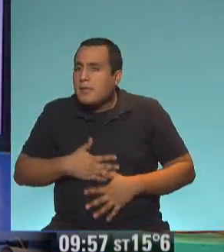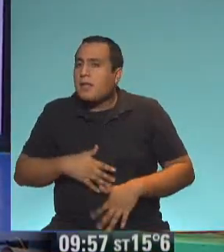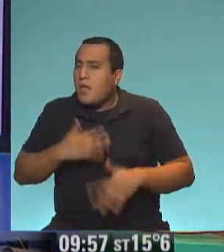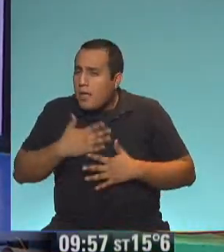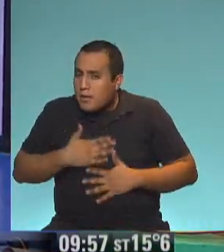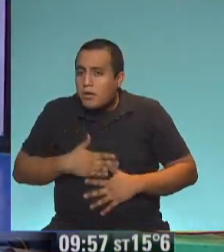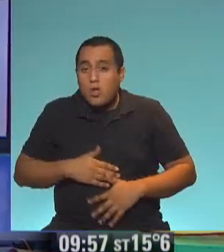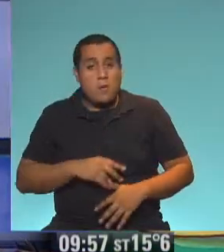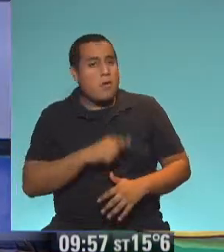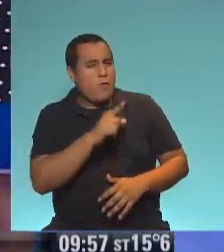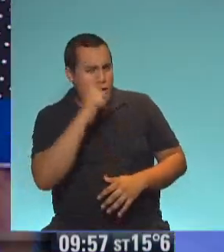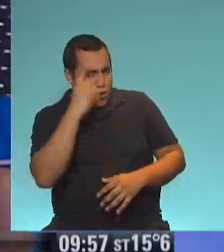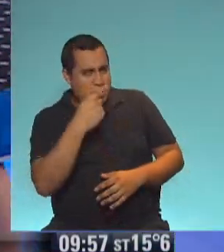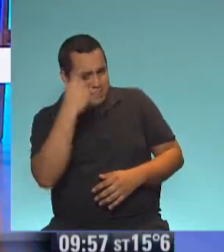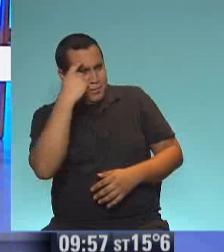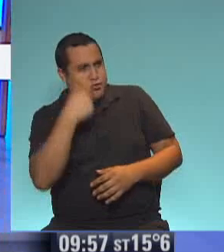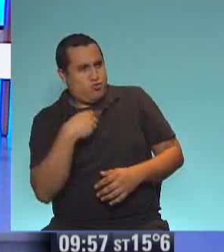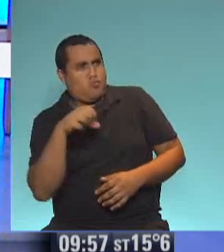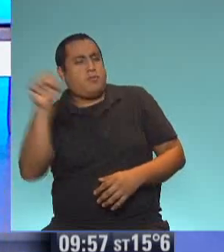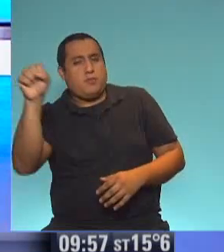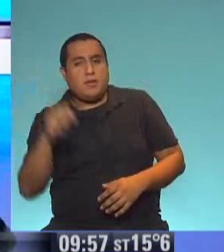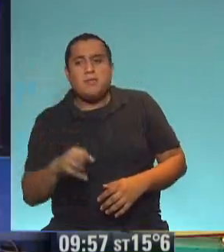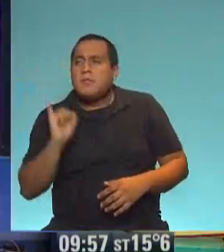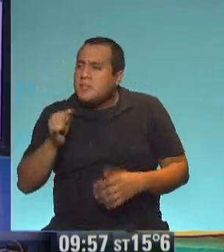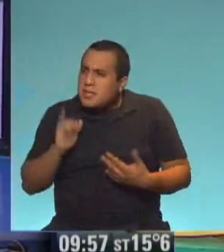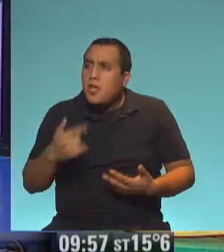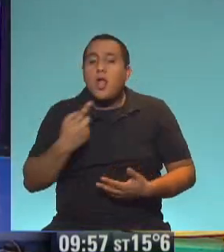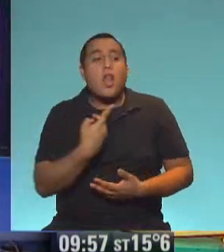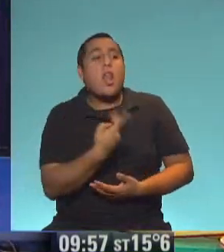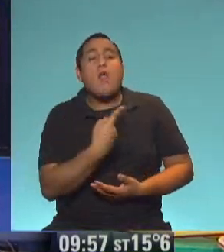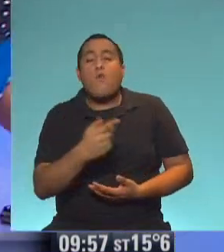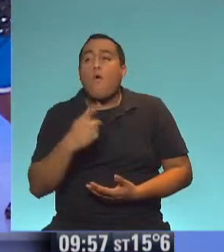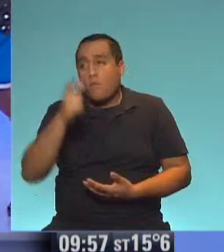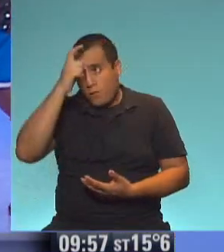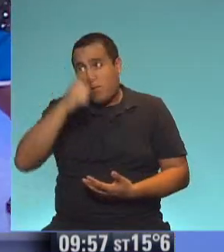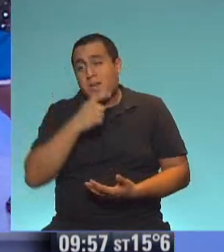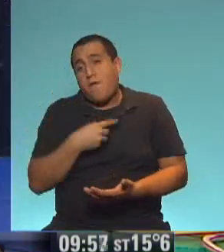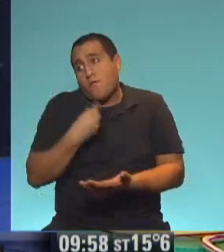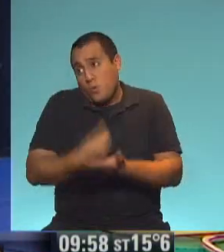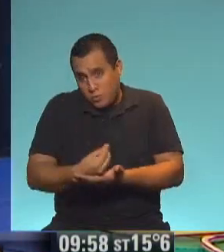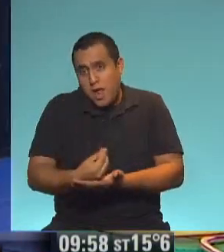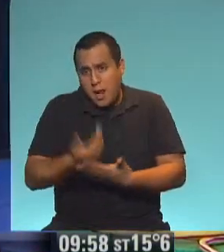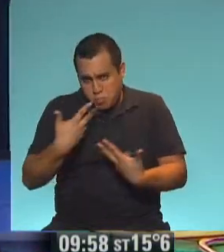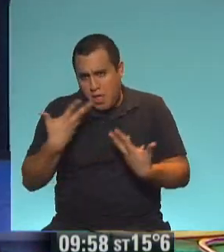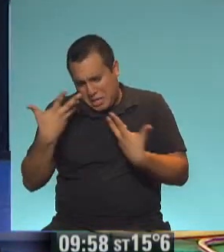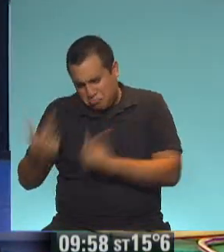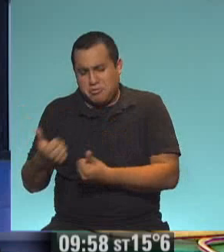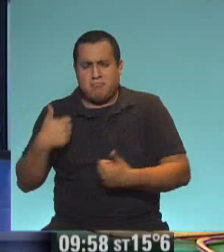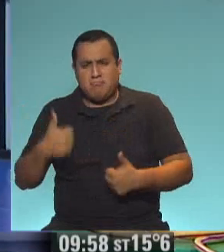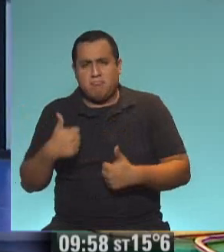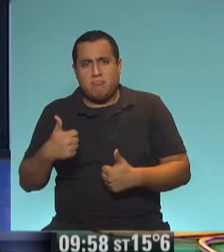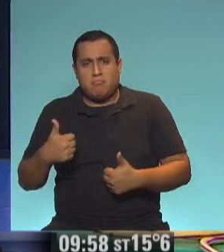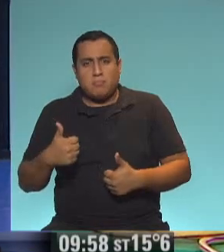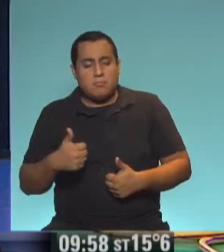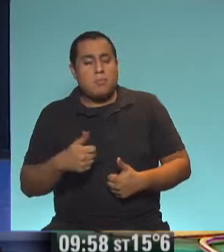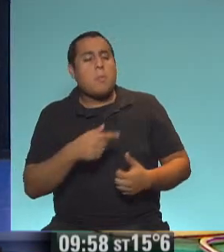¿Qué piensa, que soy un superhéroe? Vamos, confía en nosotras que somos bomberas voluntarias. Soy un superhéroe. Somos muy zarpadas, vamos. ¿Tú tienes miedo? No, no